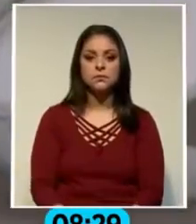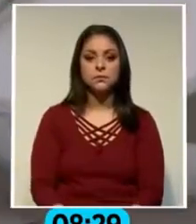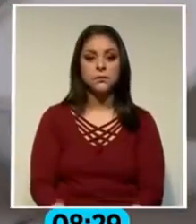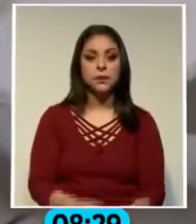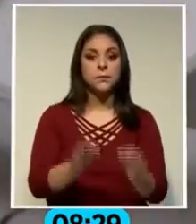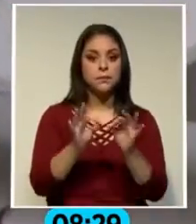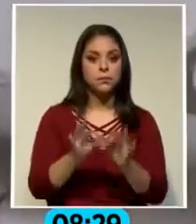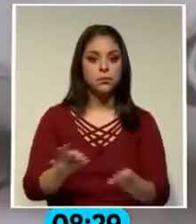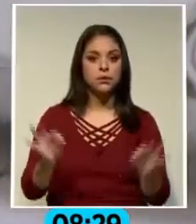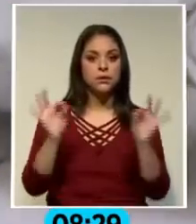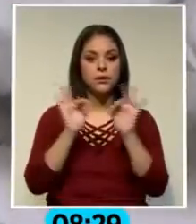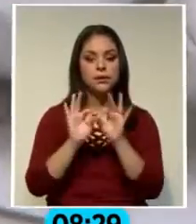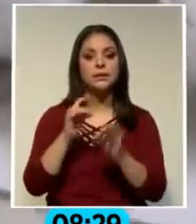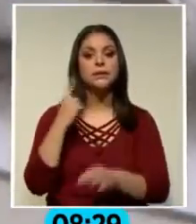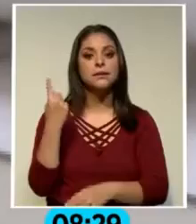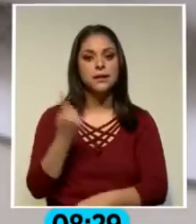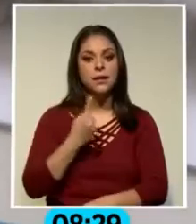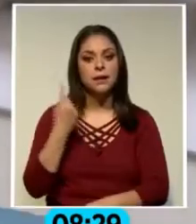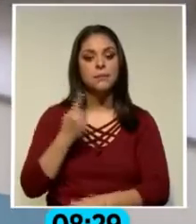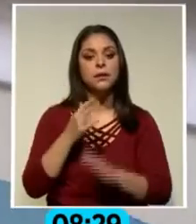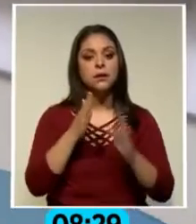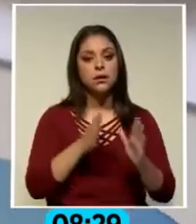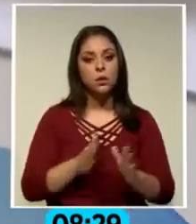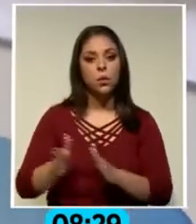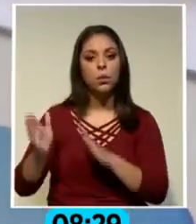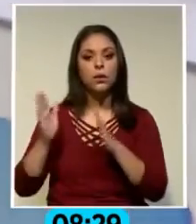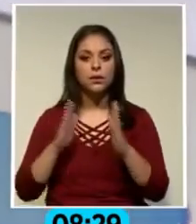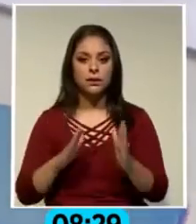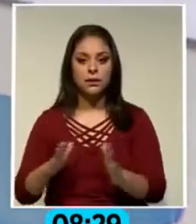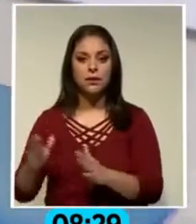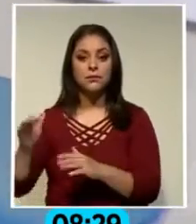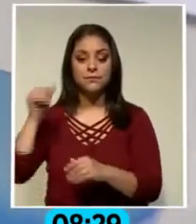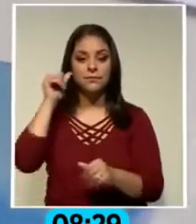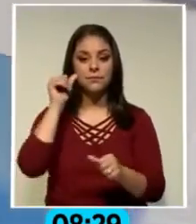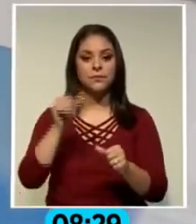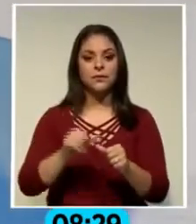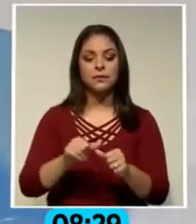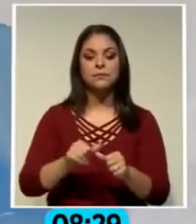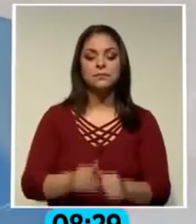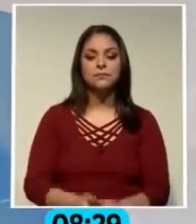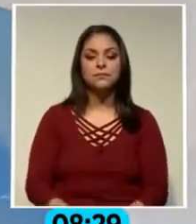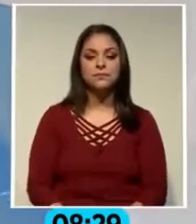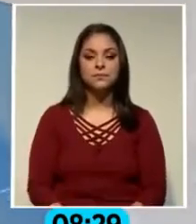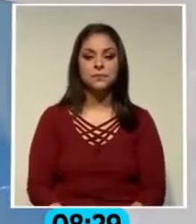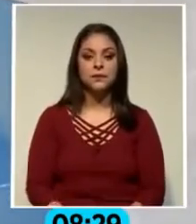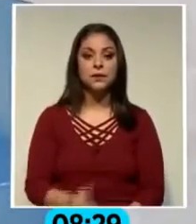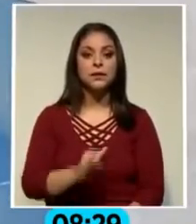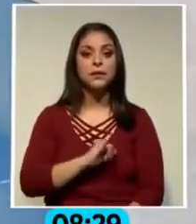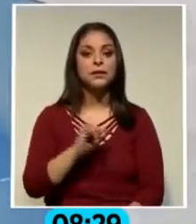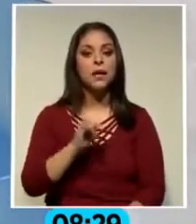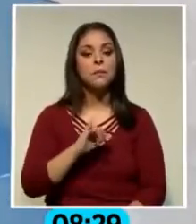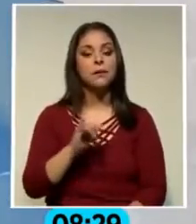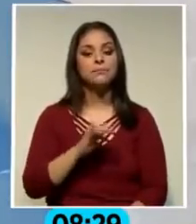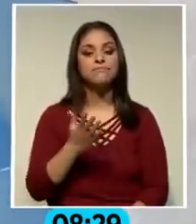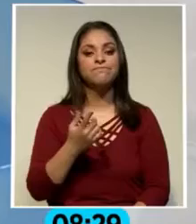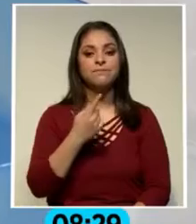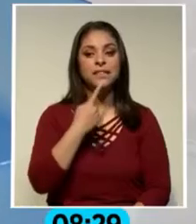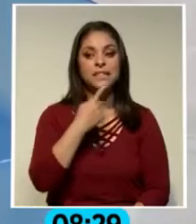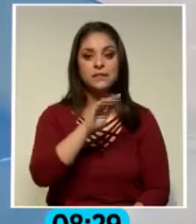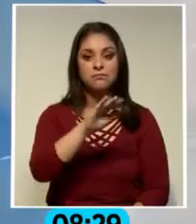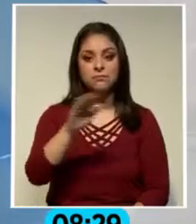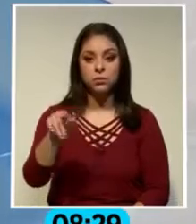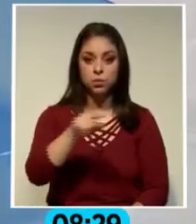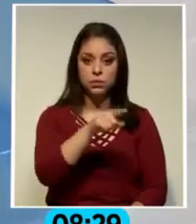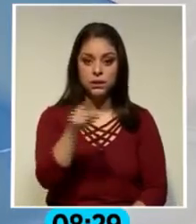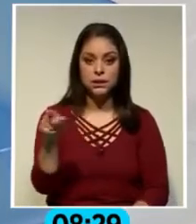importante siempre ordenar, recuerden, ¿verdad? Sí. Y vamos a iniciar. Y también, niña Gwen, decirles a los niños y las niñas allá en